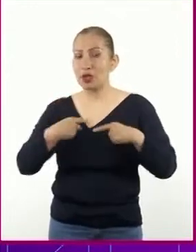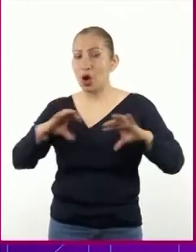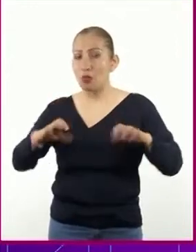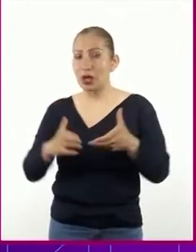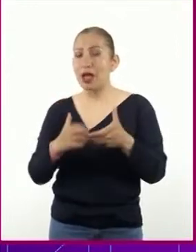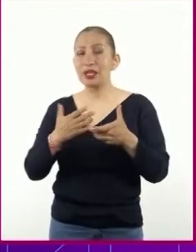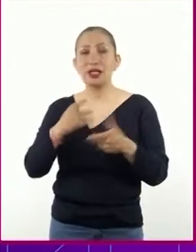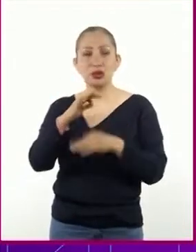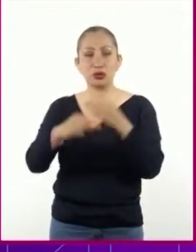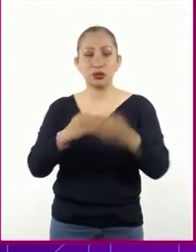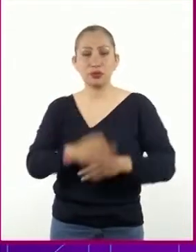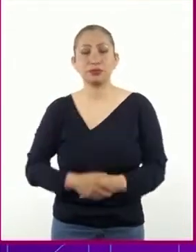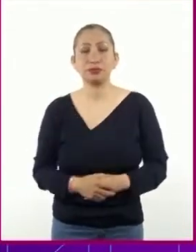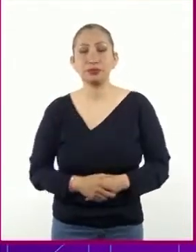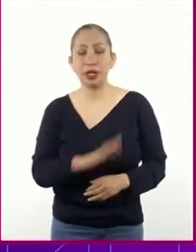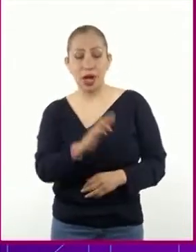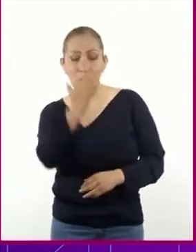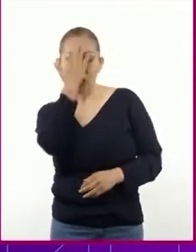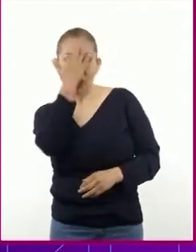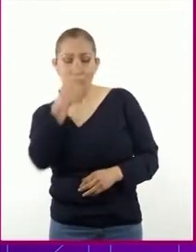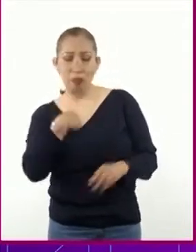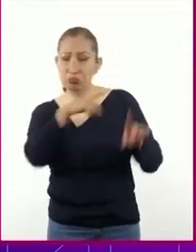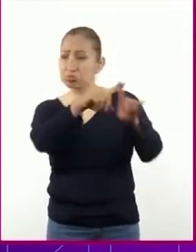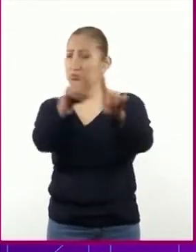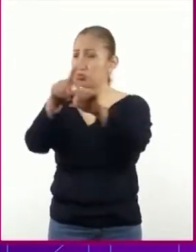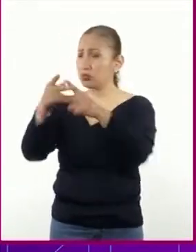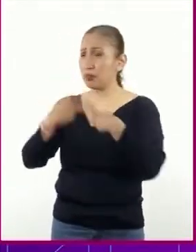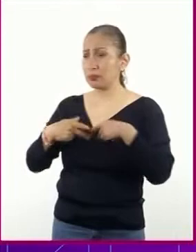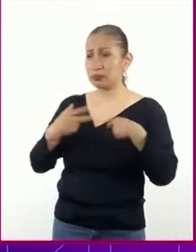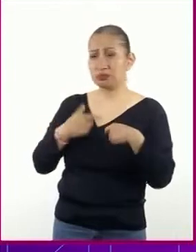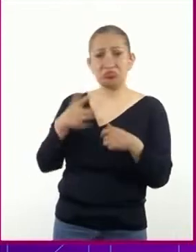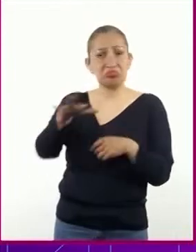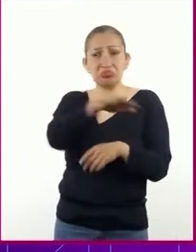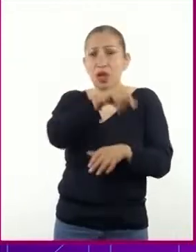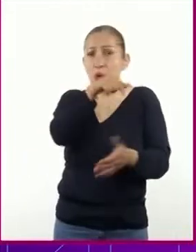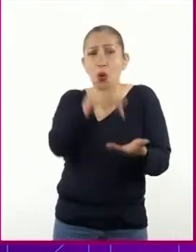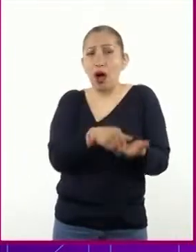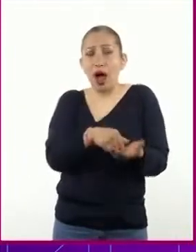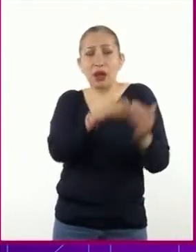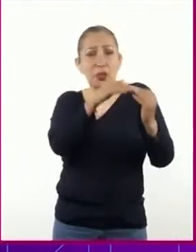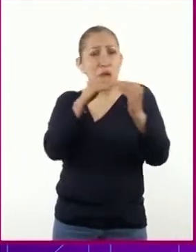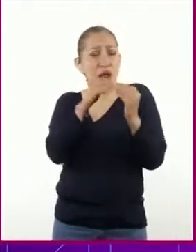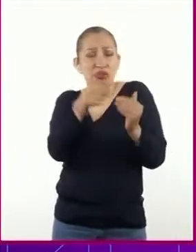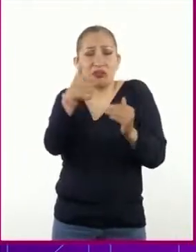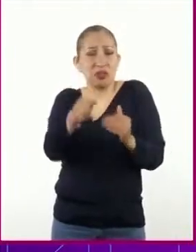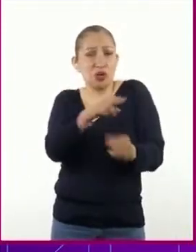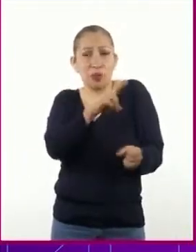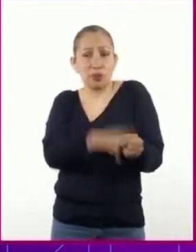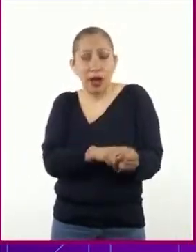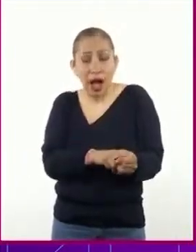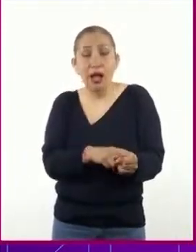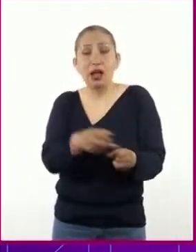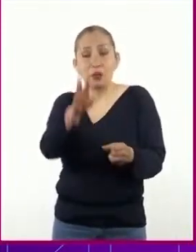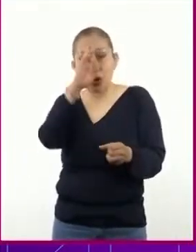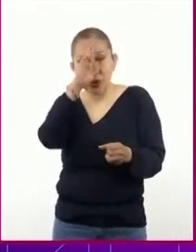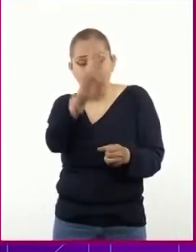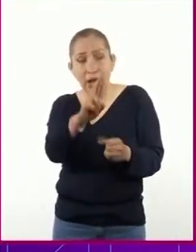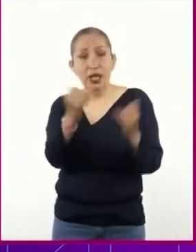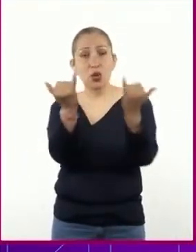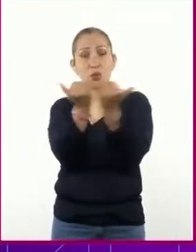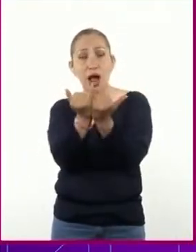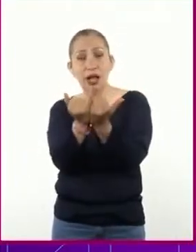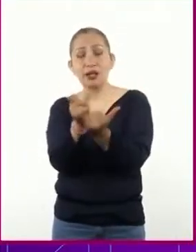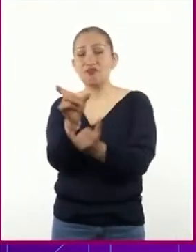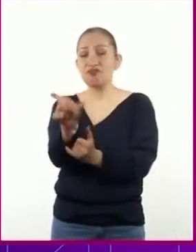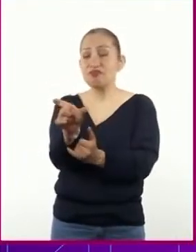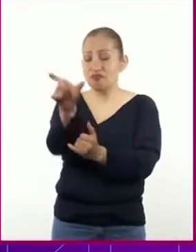la sociedad. Reconocer que la diversidad tiene lugar en un espacio democrático de igualdad, dignidad y derechos de